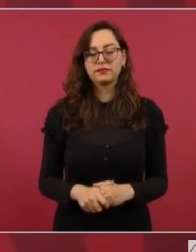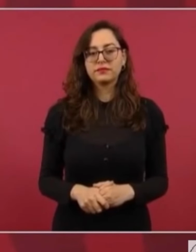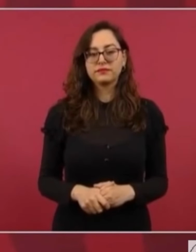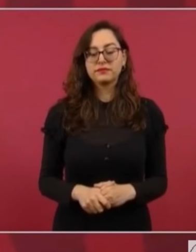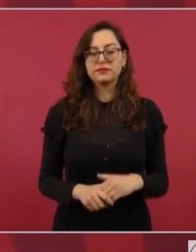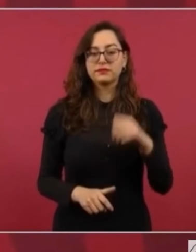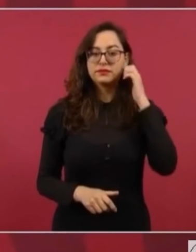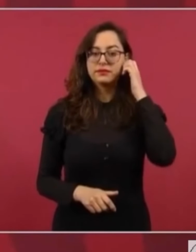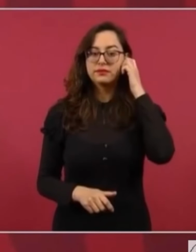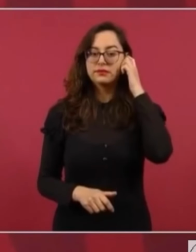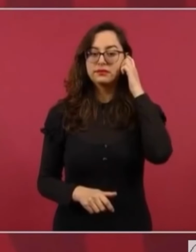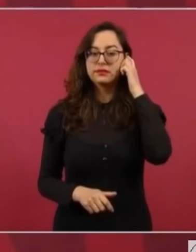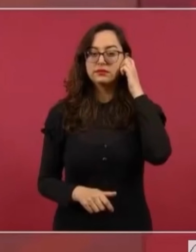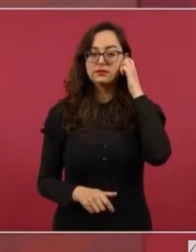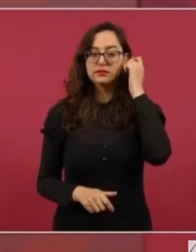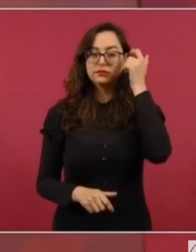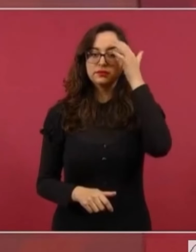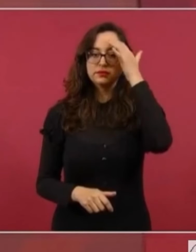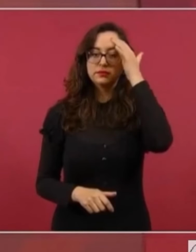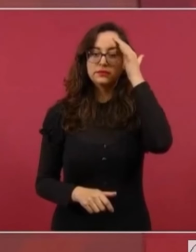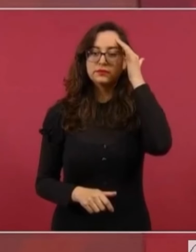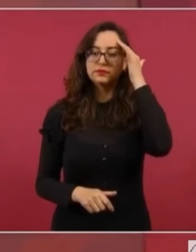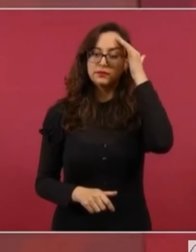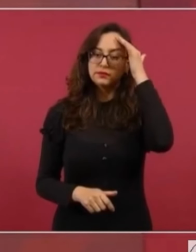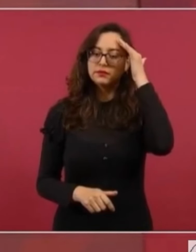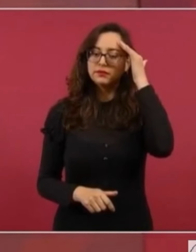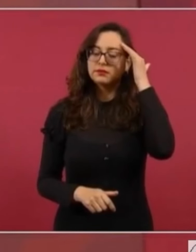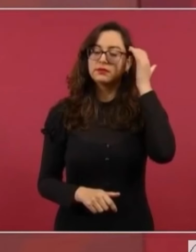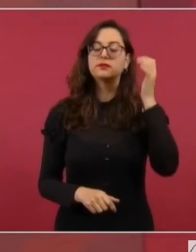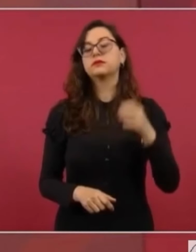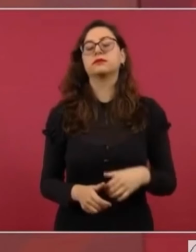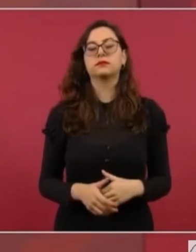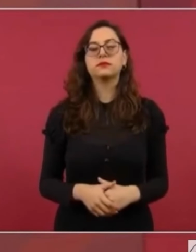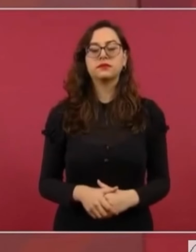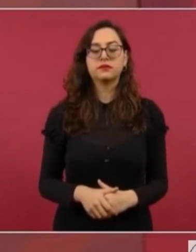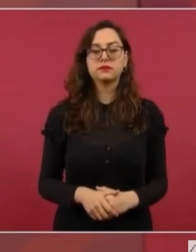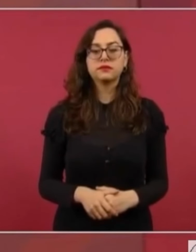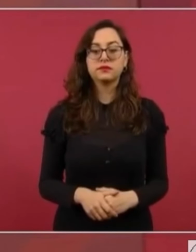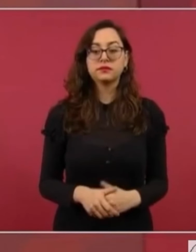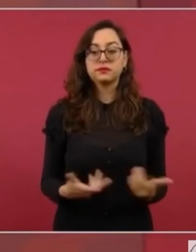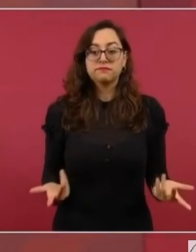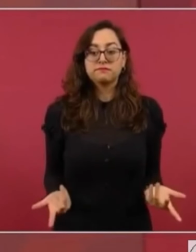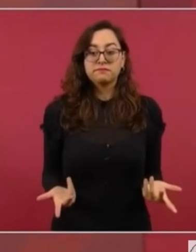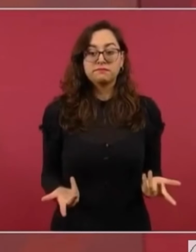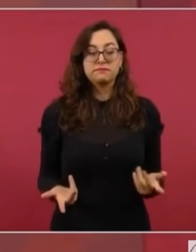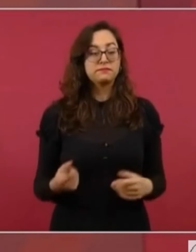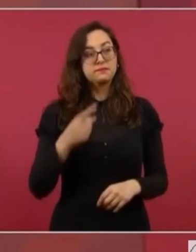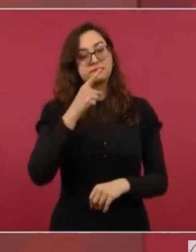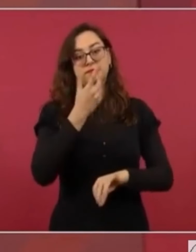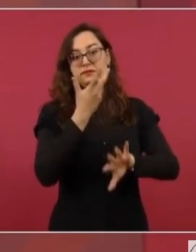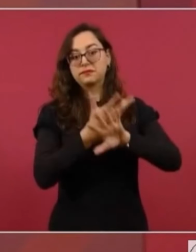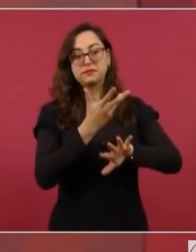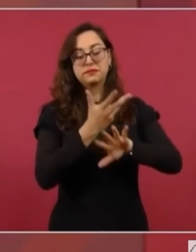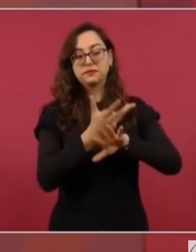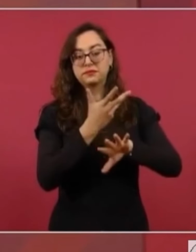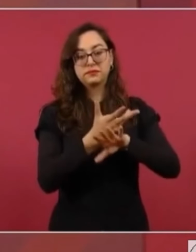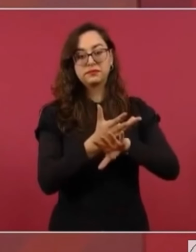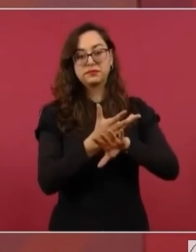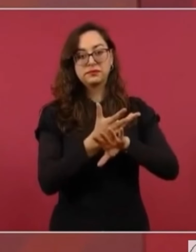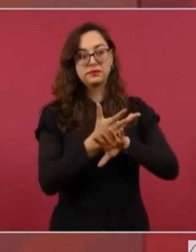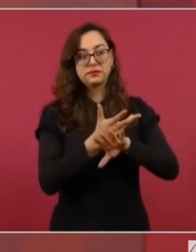Todavía en el caso de la política en Estados Unidos, cuando